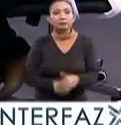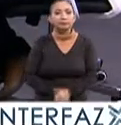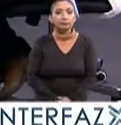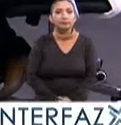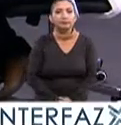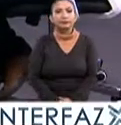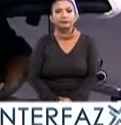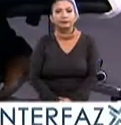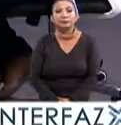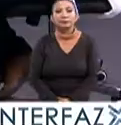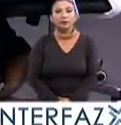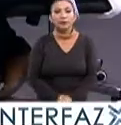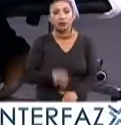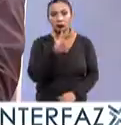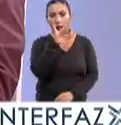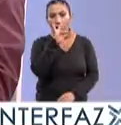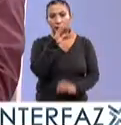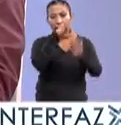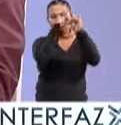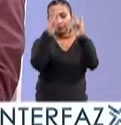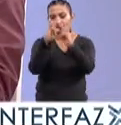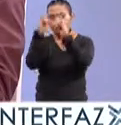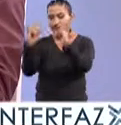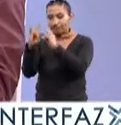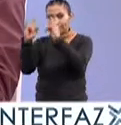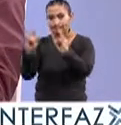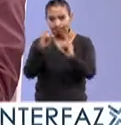esta interesante feria? Son 50 stands.